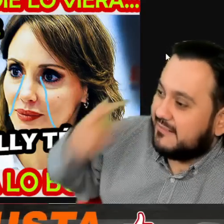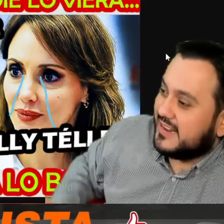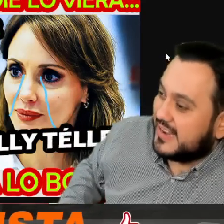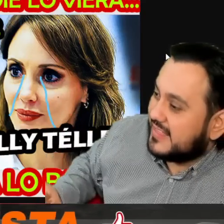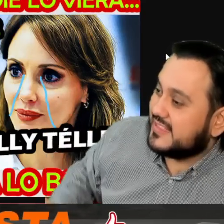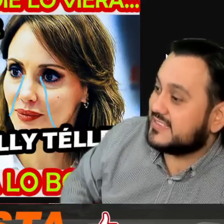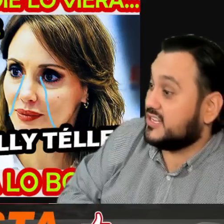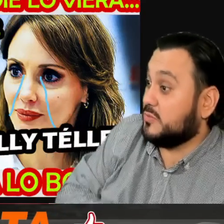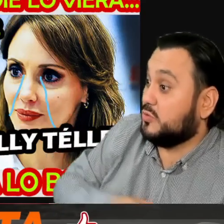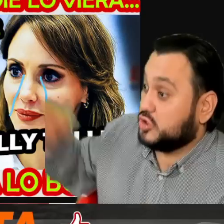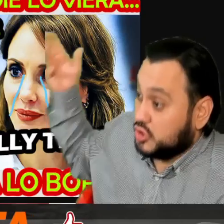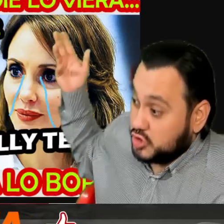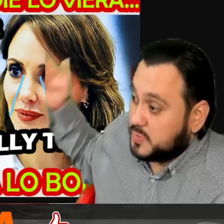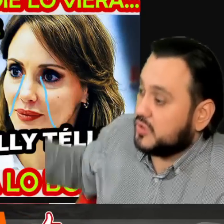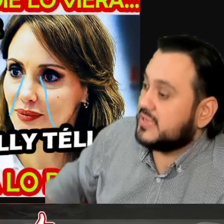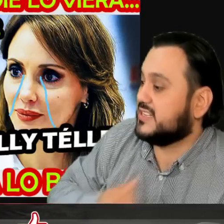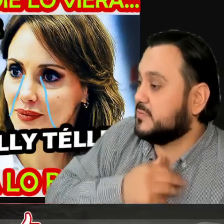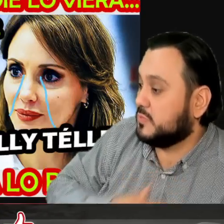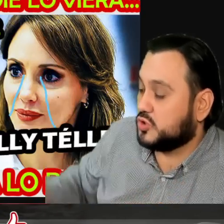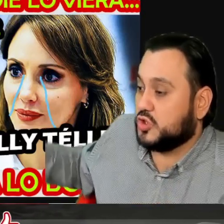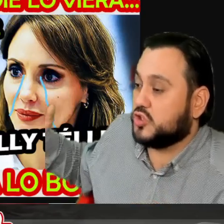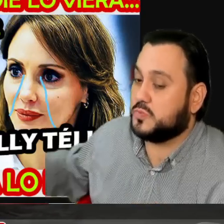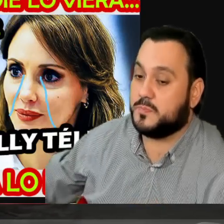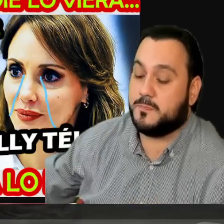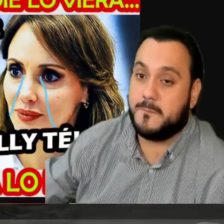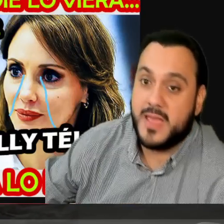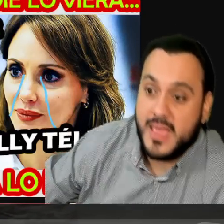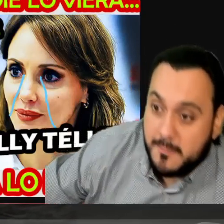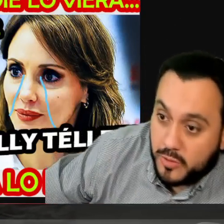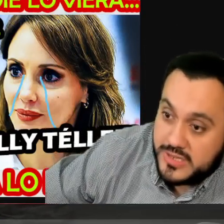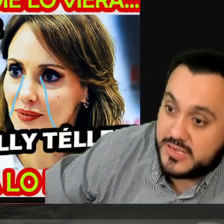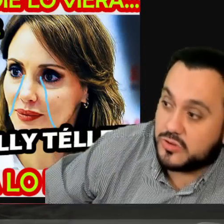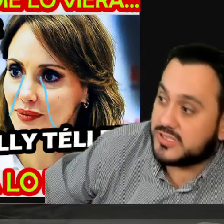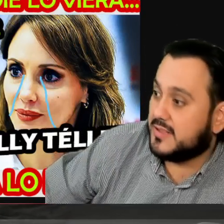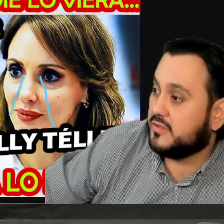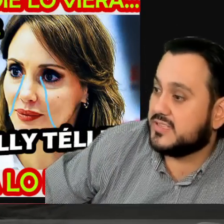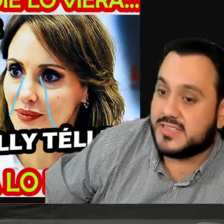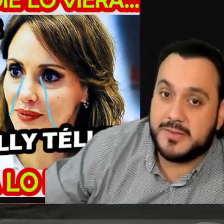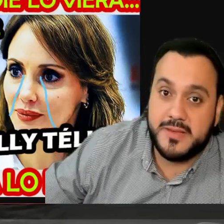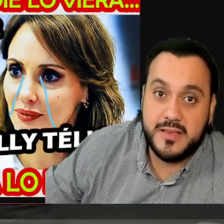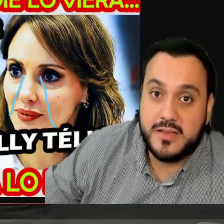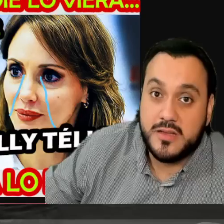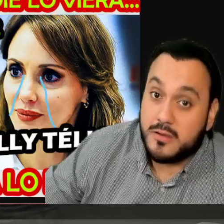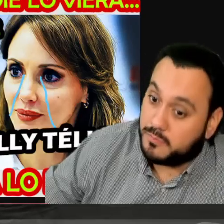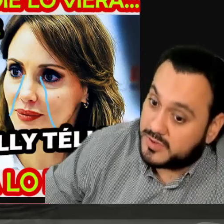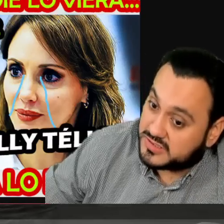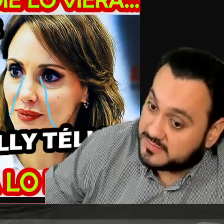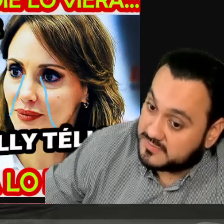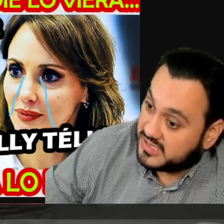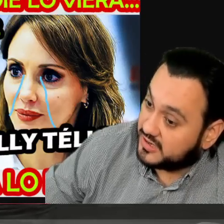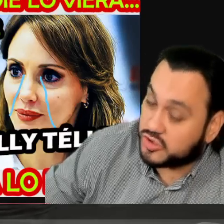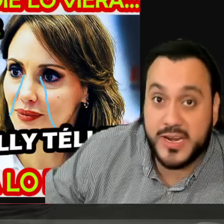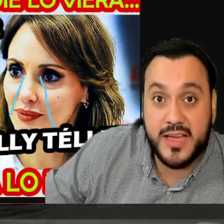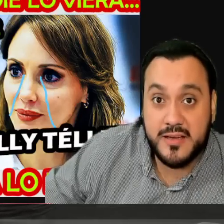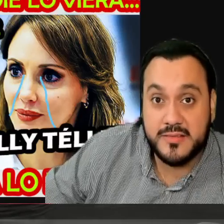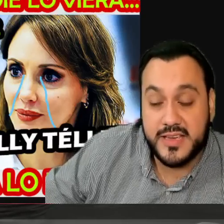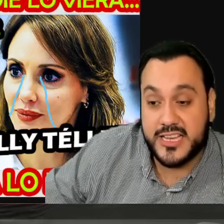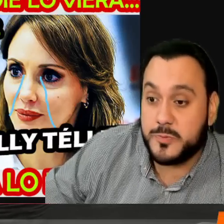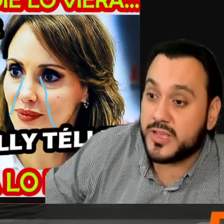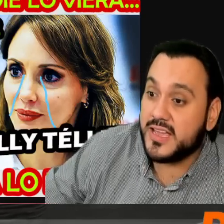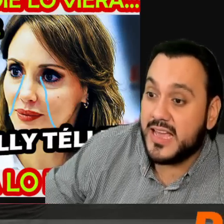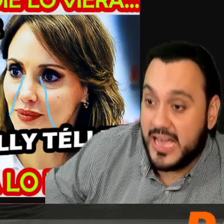anabel hernández y muchos otros periodistas muchos otros políticos hablando de este tema pues si el río suena